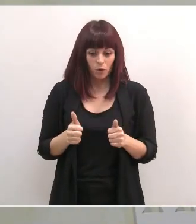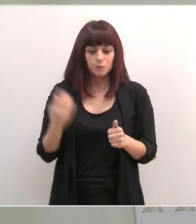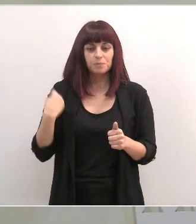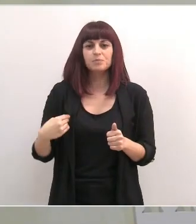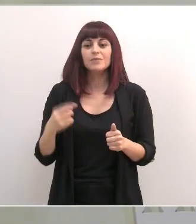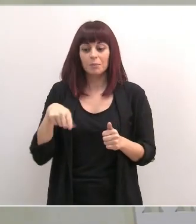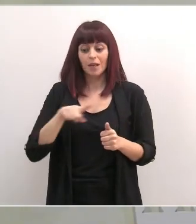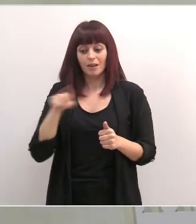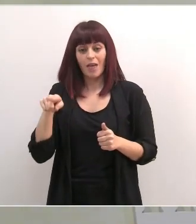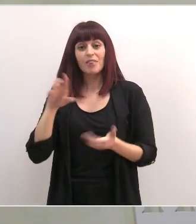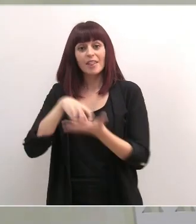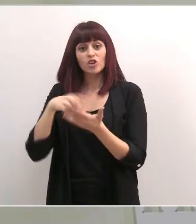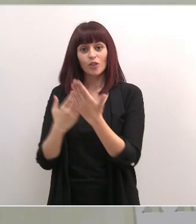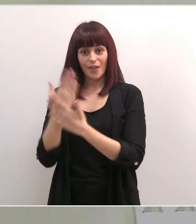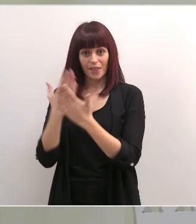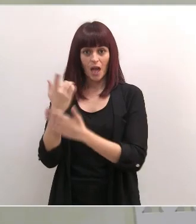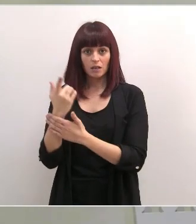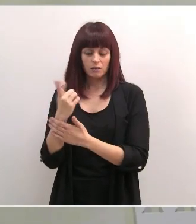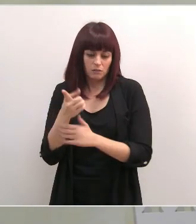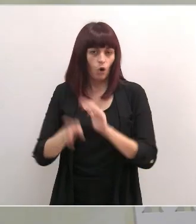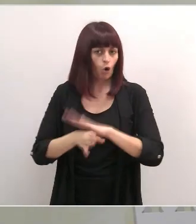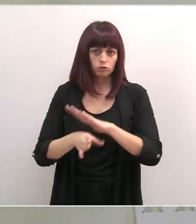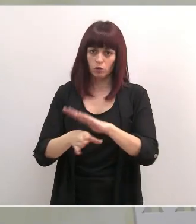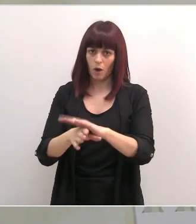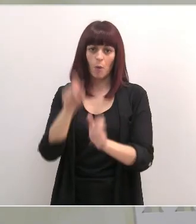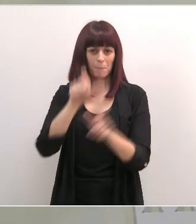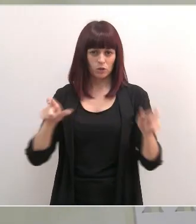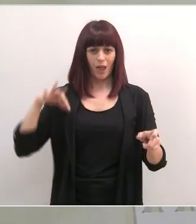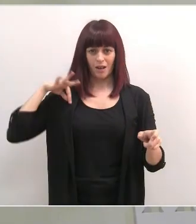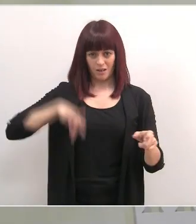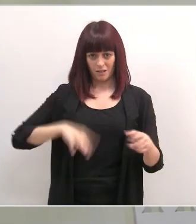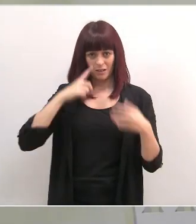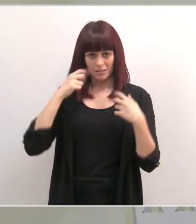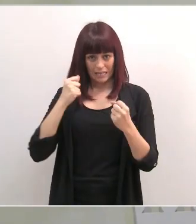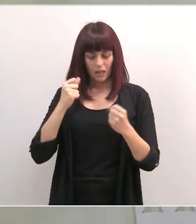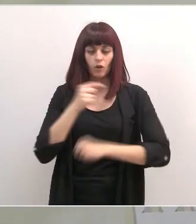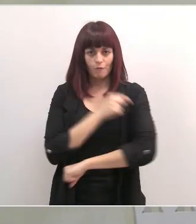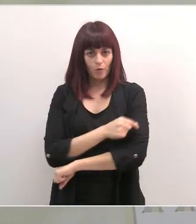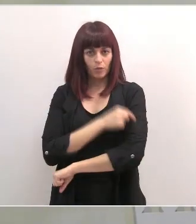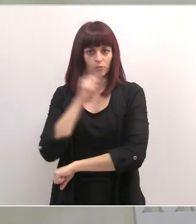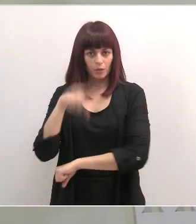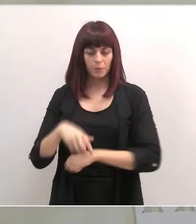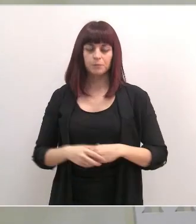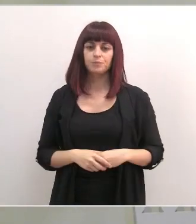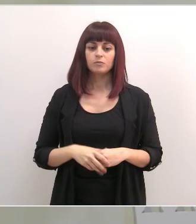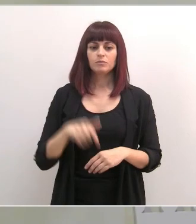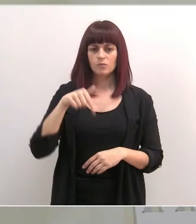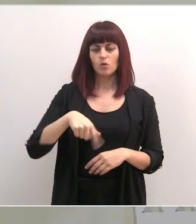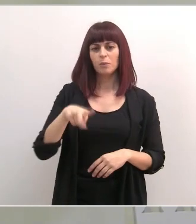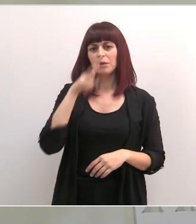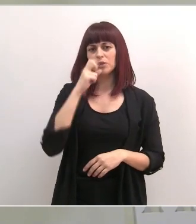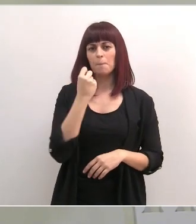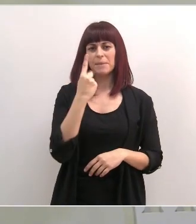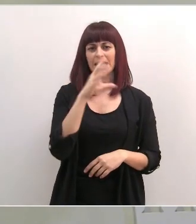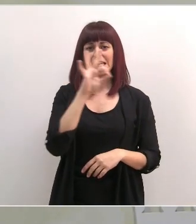centros de día, mientras continuamos con la vacunación del personal sanitario. Para hoy tenemos prevista la administración de